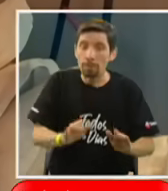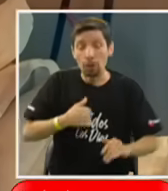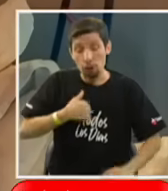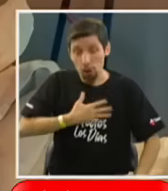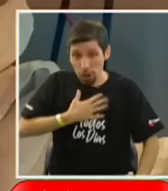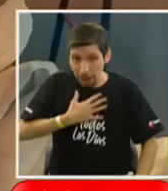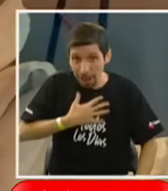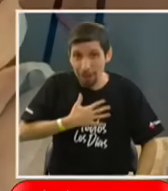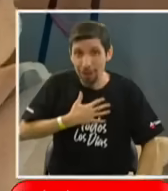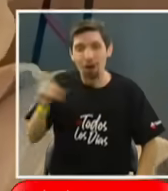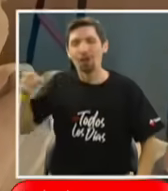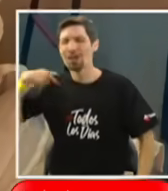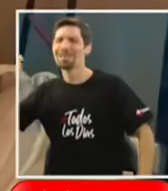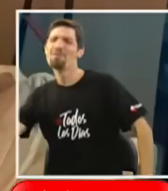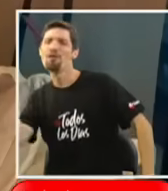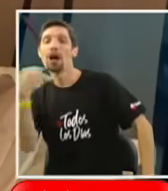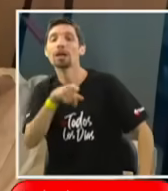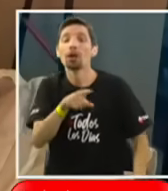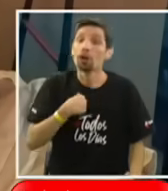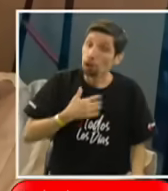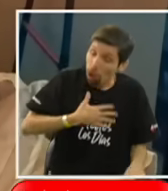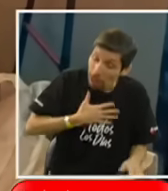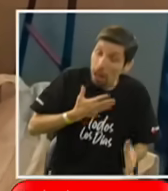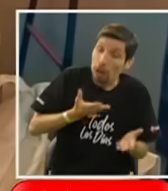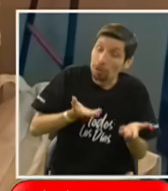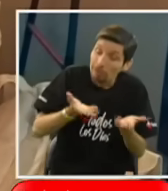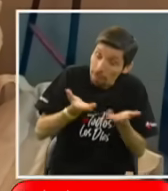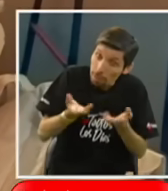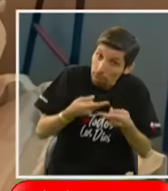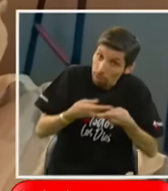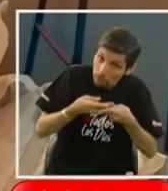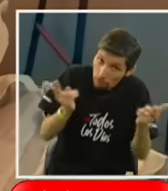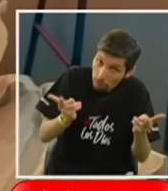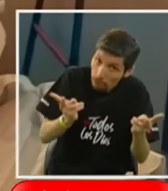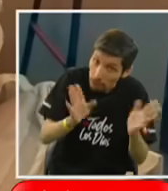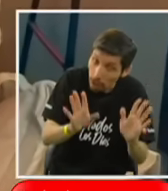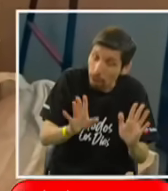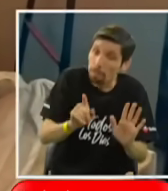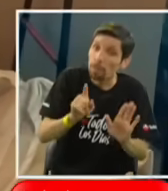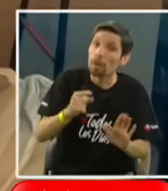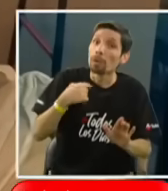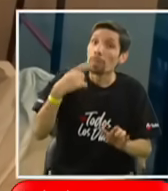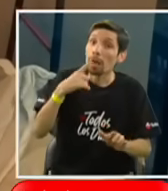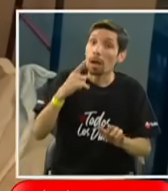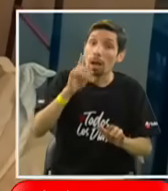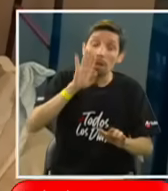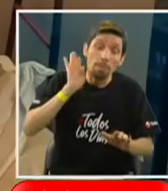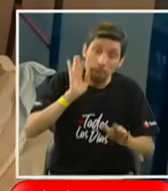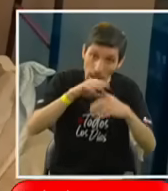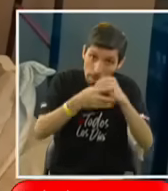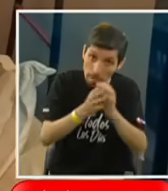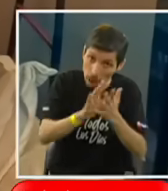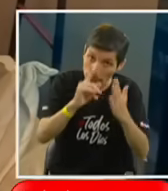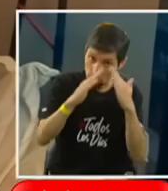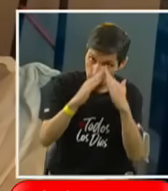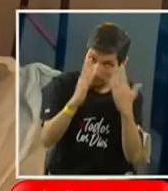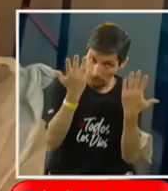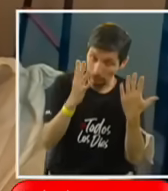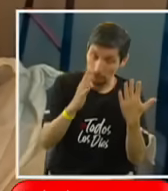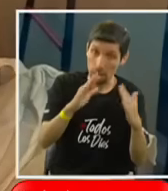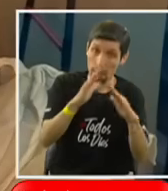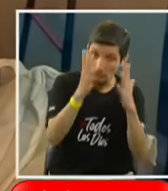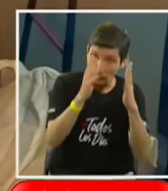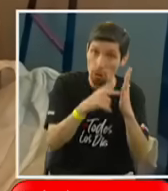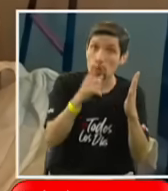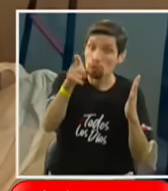Quiero hacer un servicio de utilidad pública para desinfectarnos las manos en la casa.